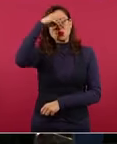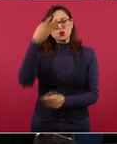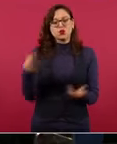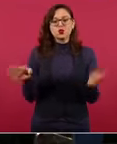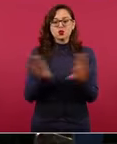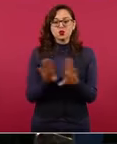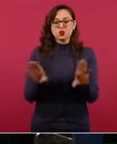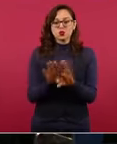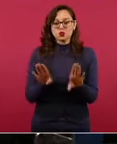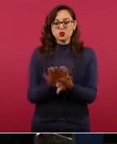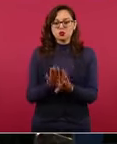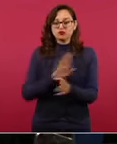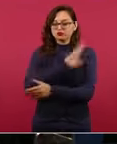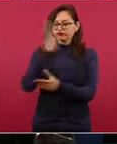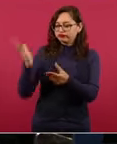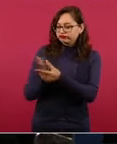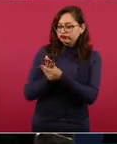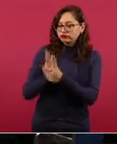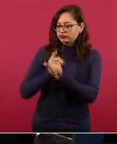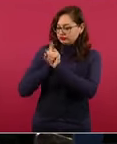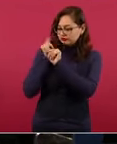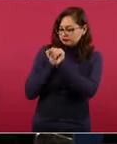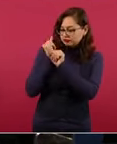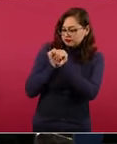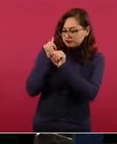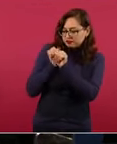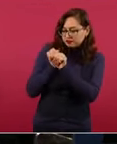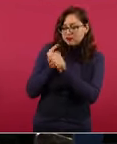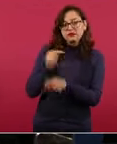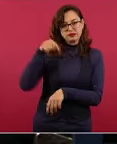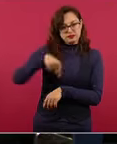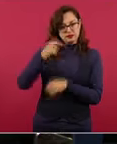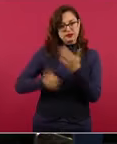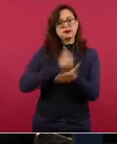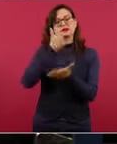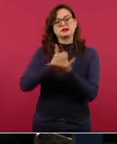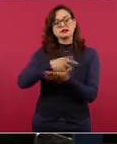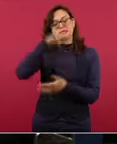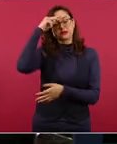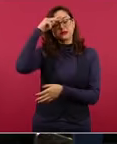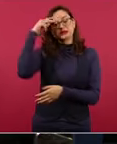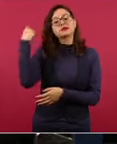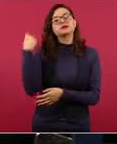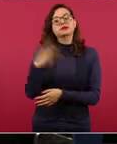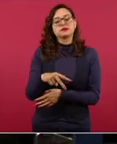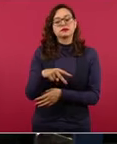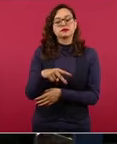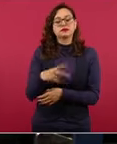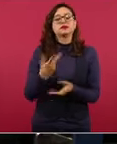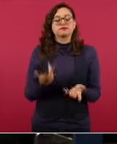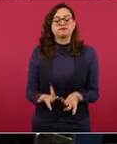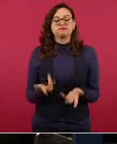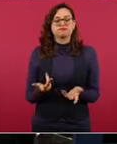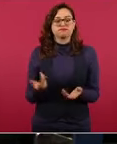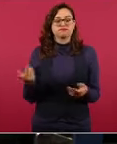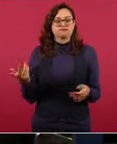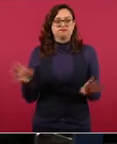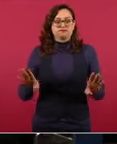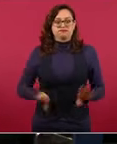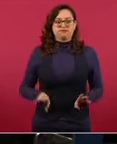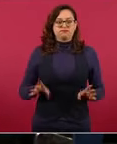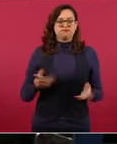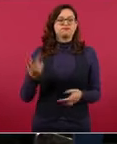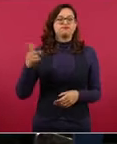este expediente de esta investigación que está realizándose en la ciudad de méxico toda vez que son involucra a varios funcionarios